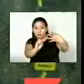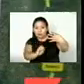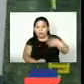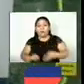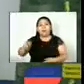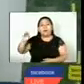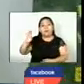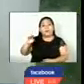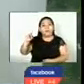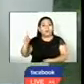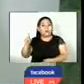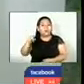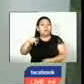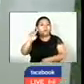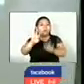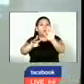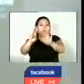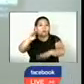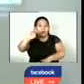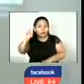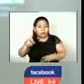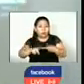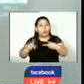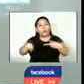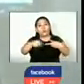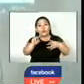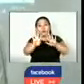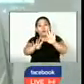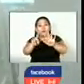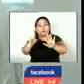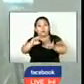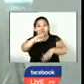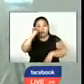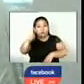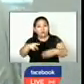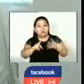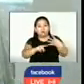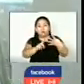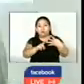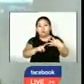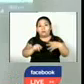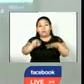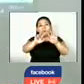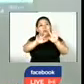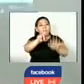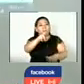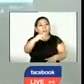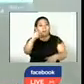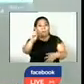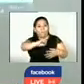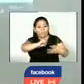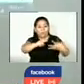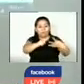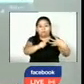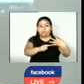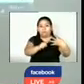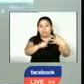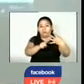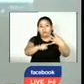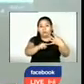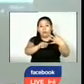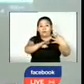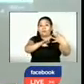EV1 con un 92% EV2 con un 96% EV3 con un 100% y